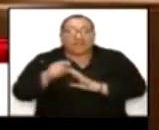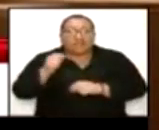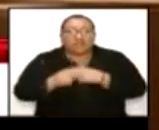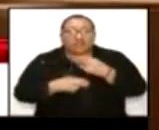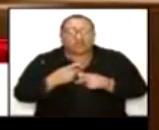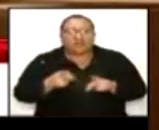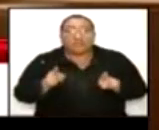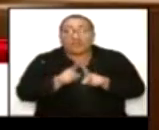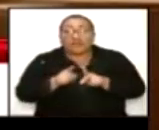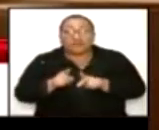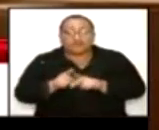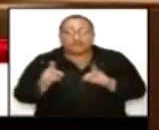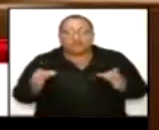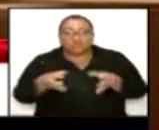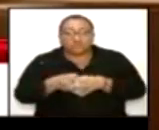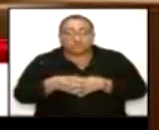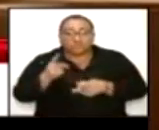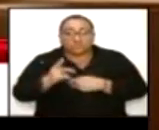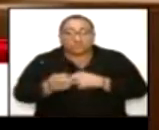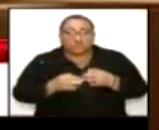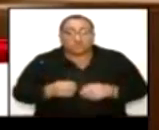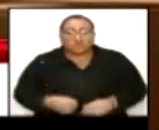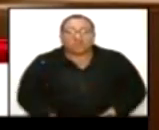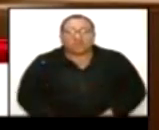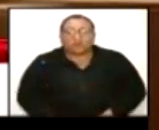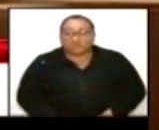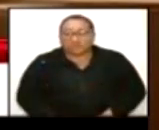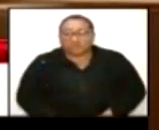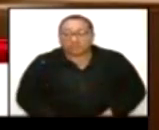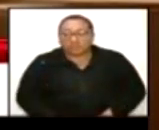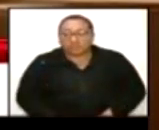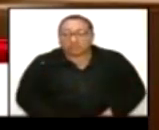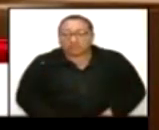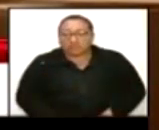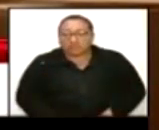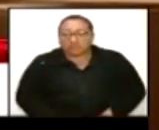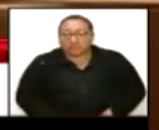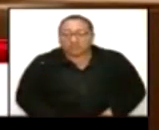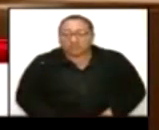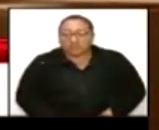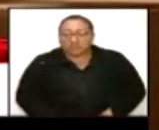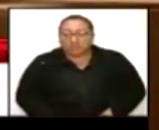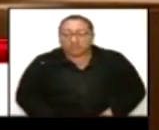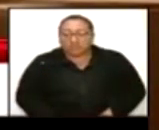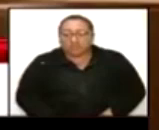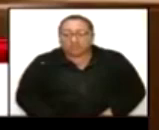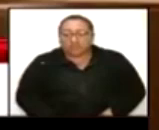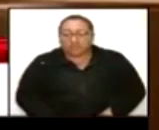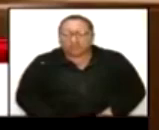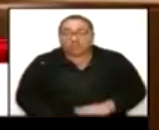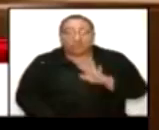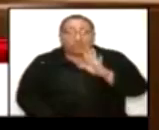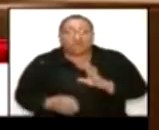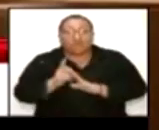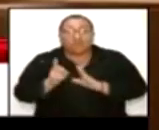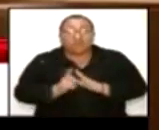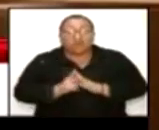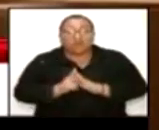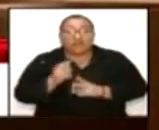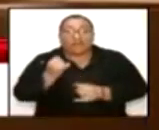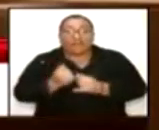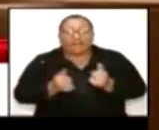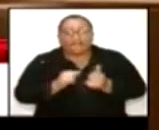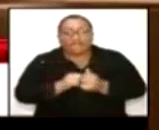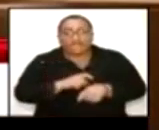Asimismo, constituyen un parámetro para la interpretación de los derechos que la Constitución reconoce de conformidad a la cuarta disposición final y